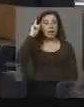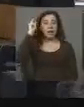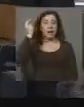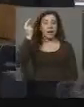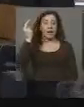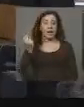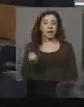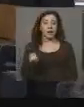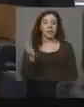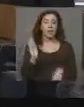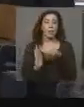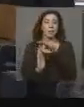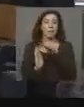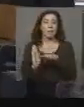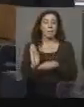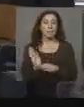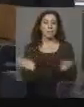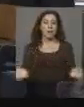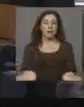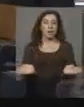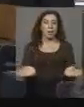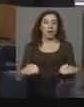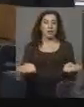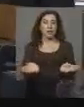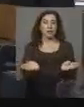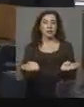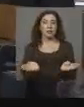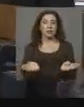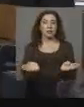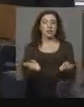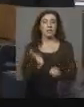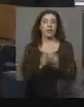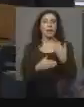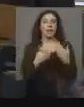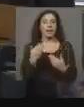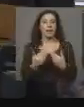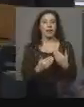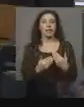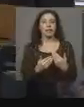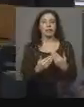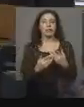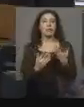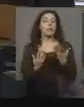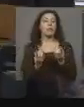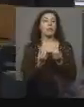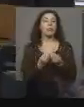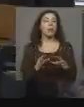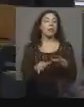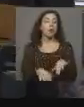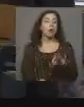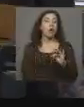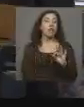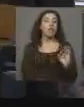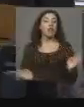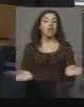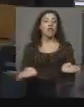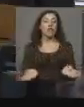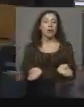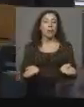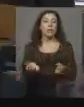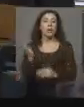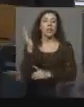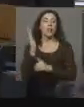idea de un programa que incentive la innovación, algo que ha perdido la Corfo para fomentar